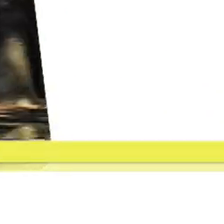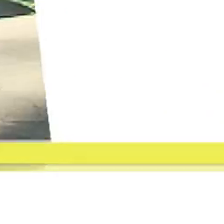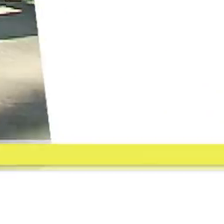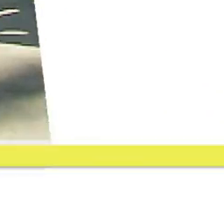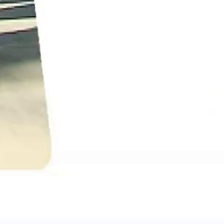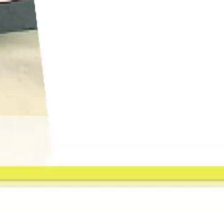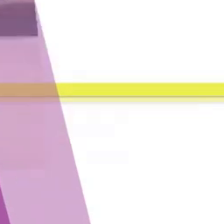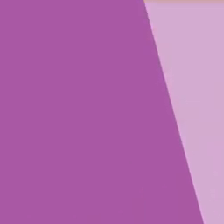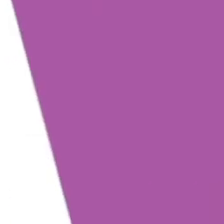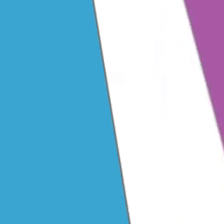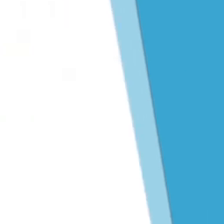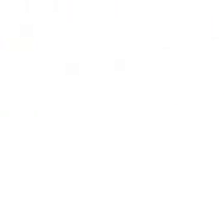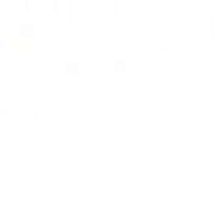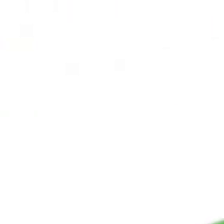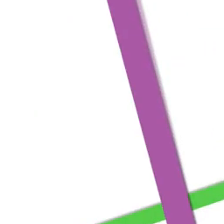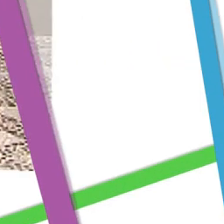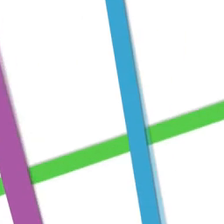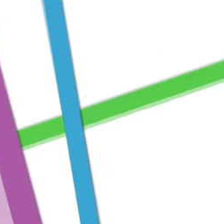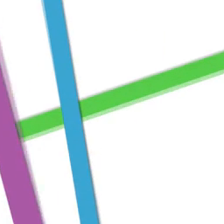sí